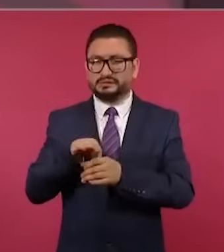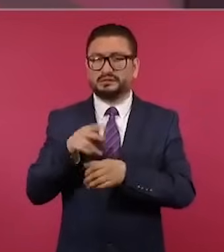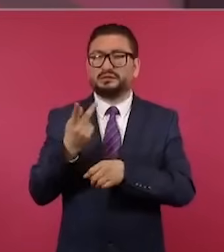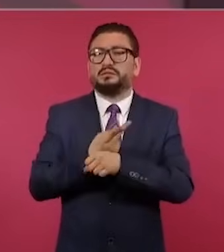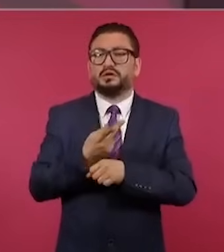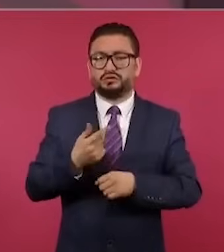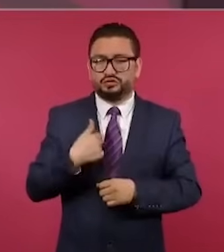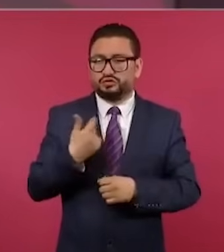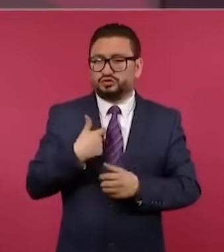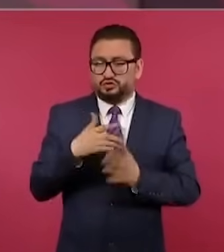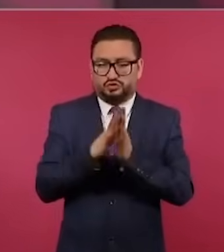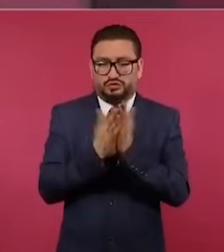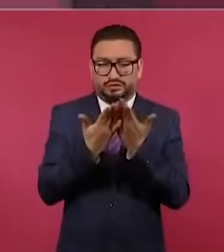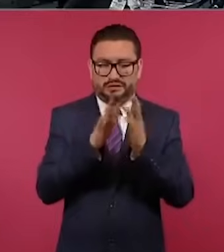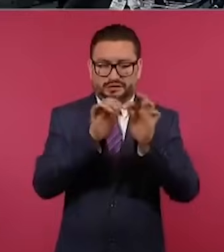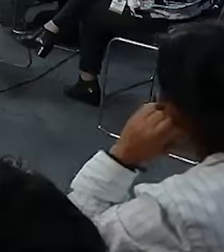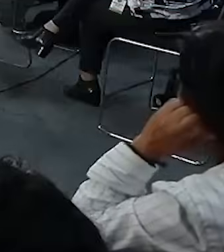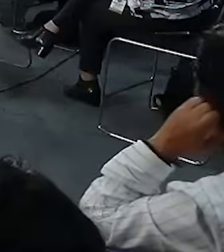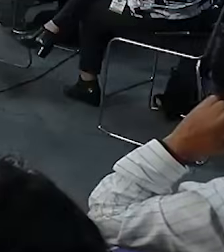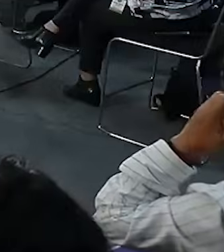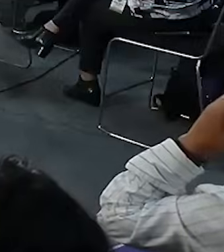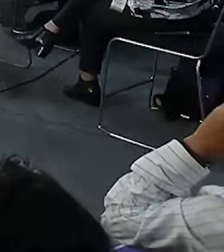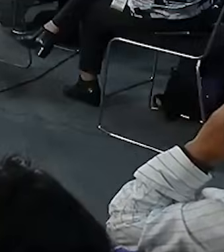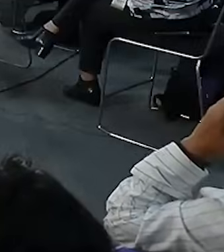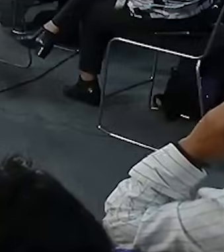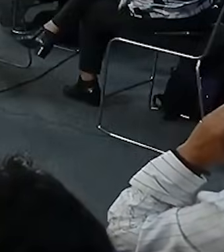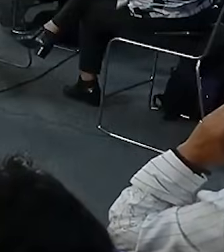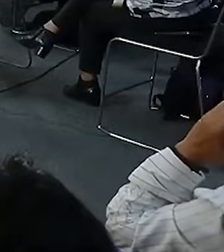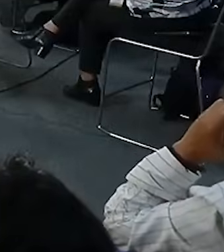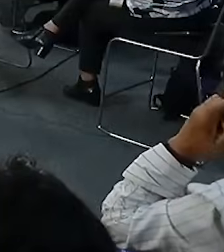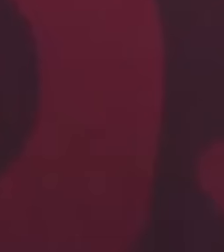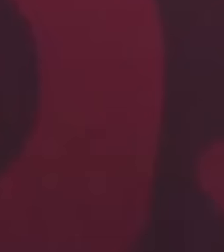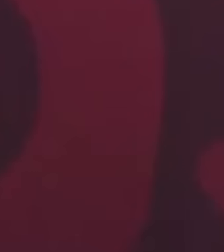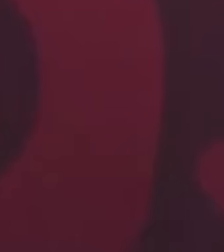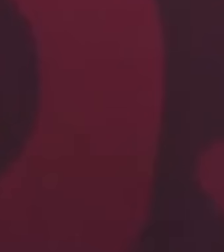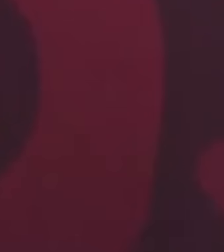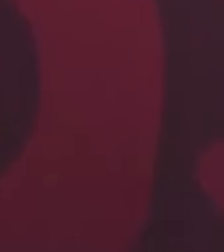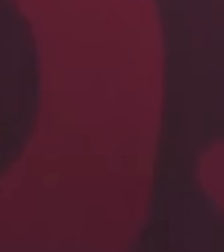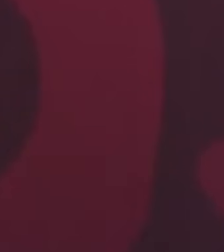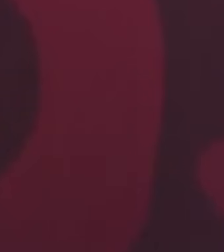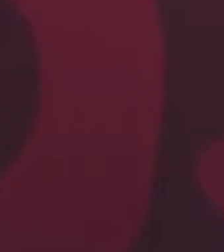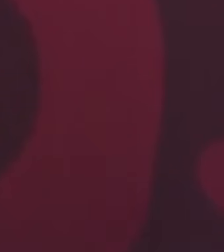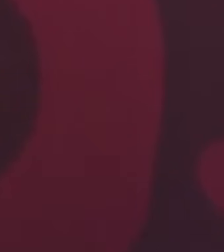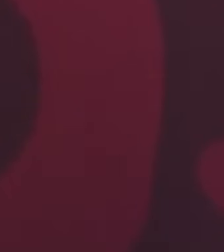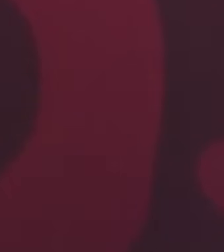tuve que escribir un libro que se llama No decir adiós a la esperanza,